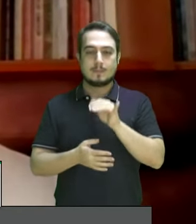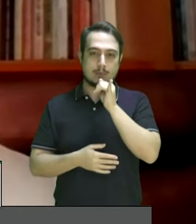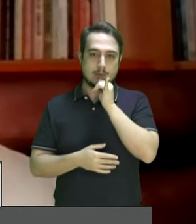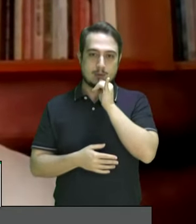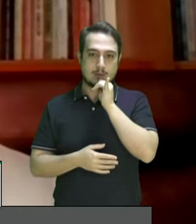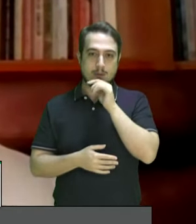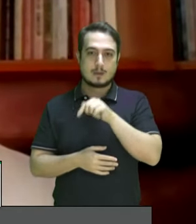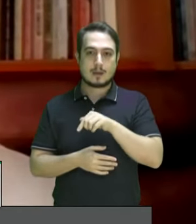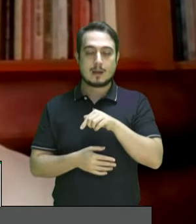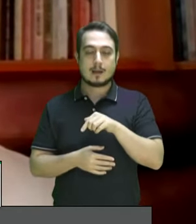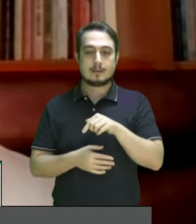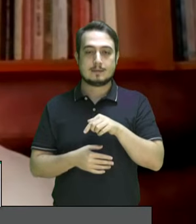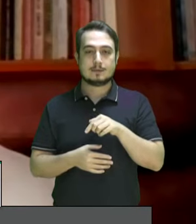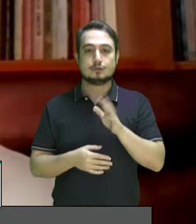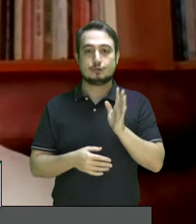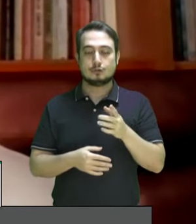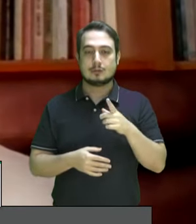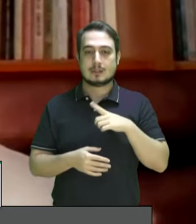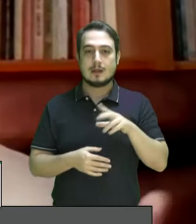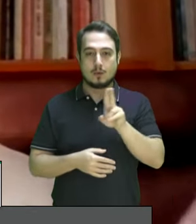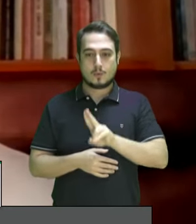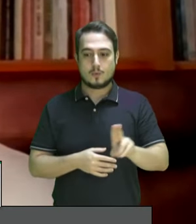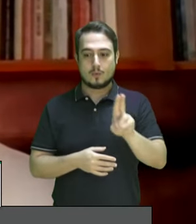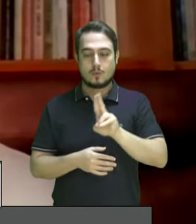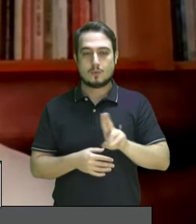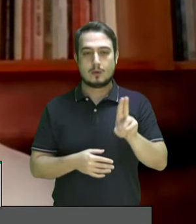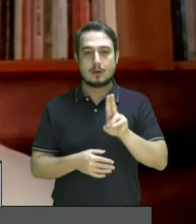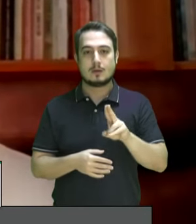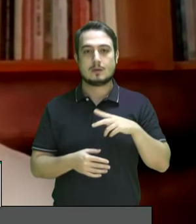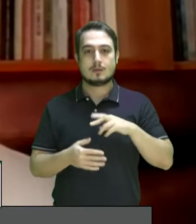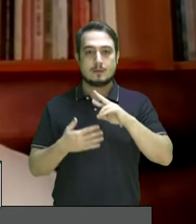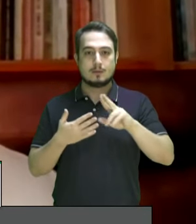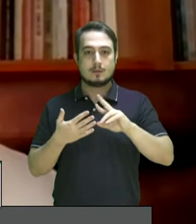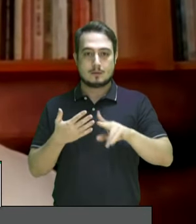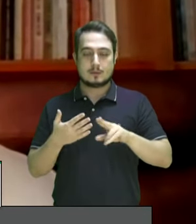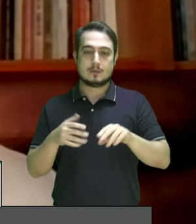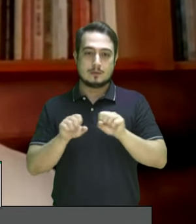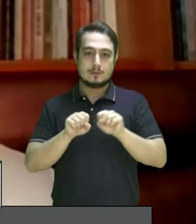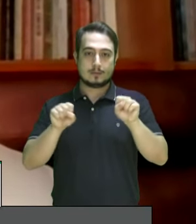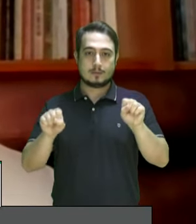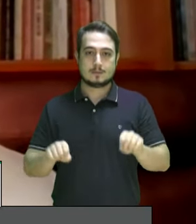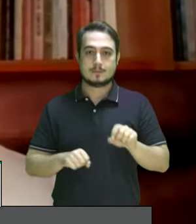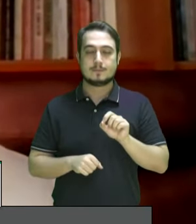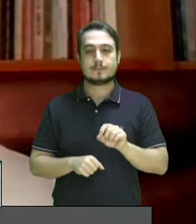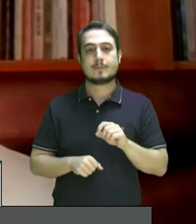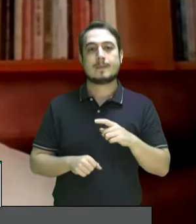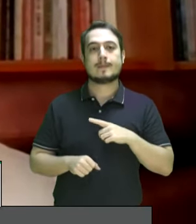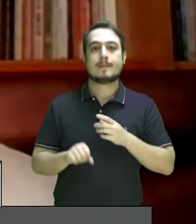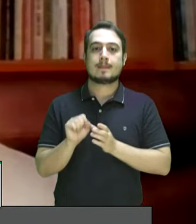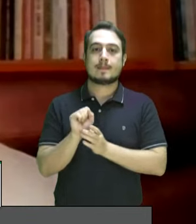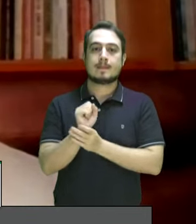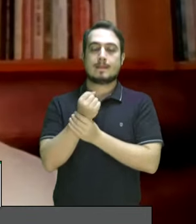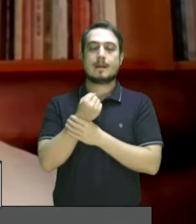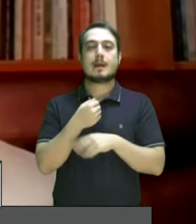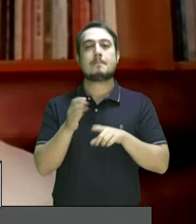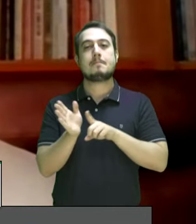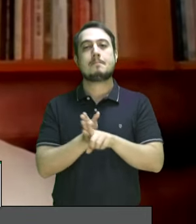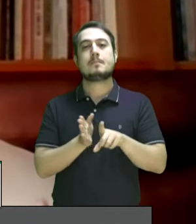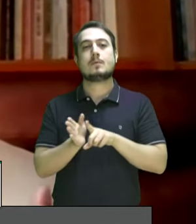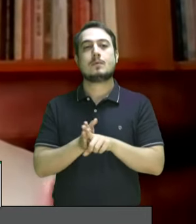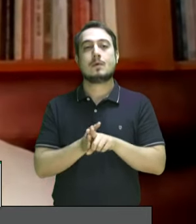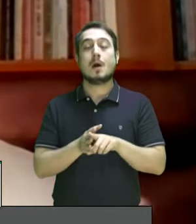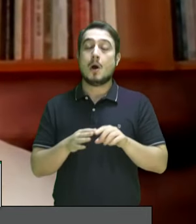estas herramientas que ya están siendo utilizadas en distintos sistemas judiciales y de seguridad mi pregunta es